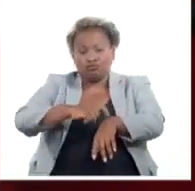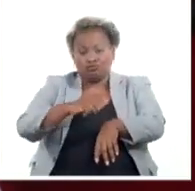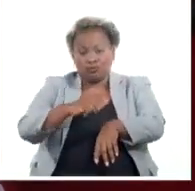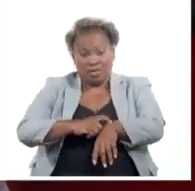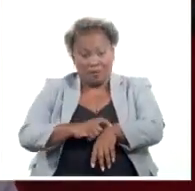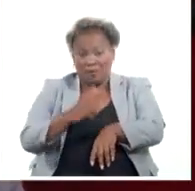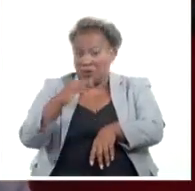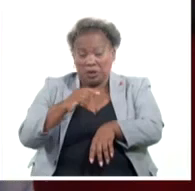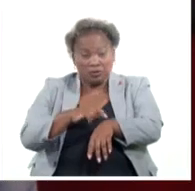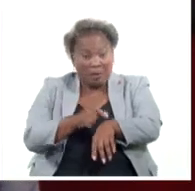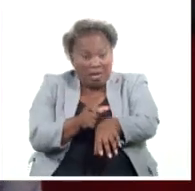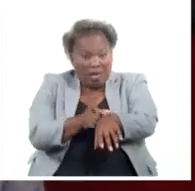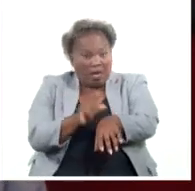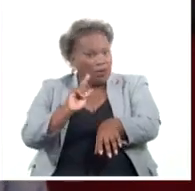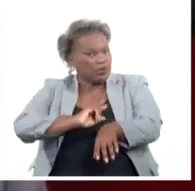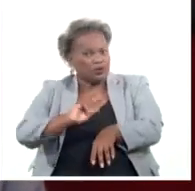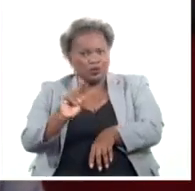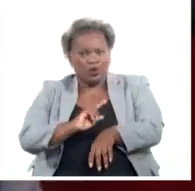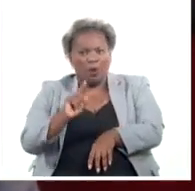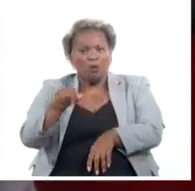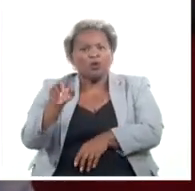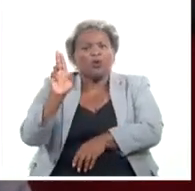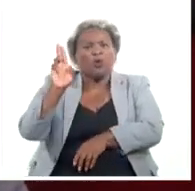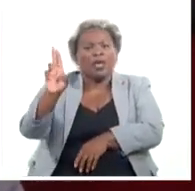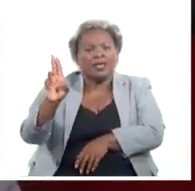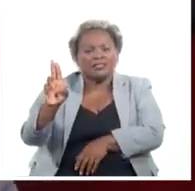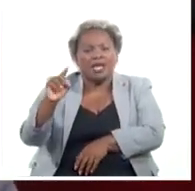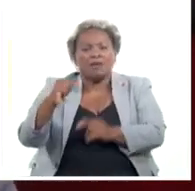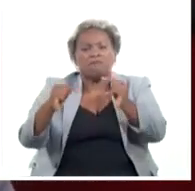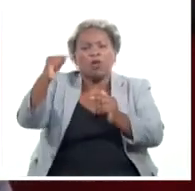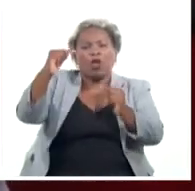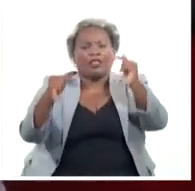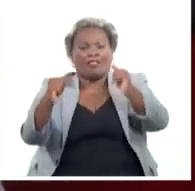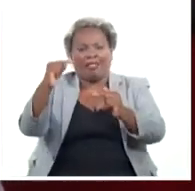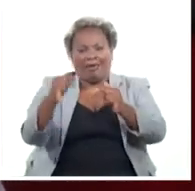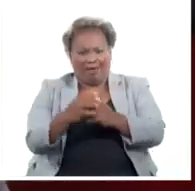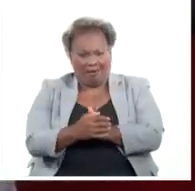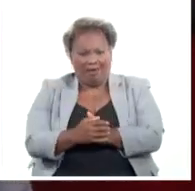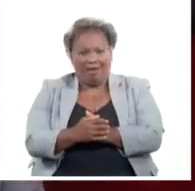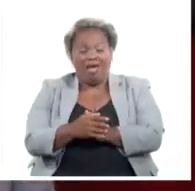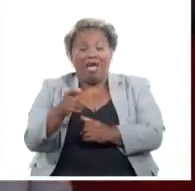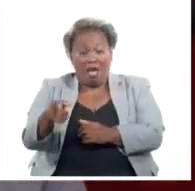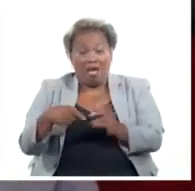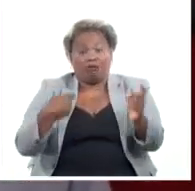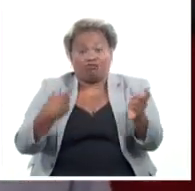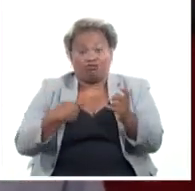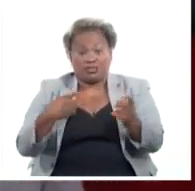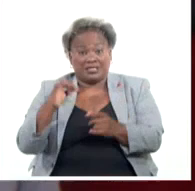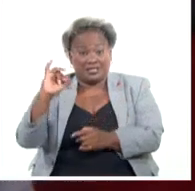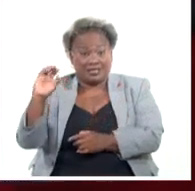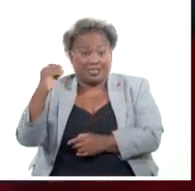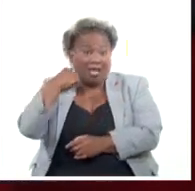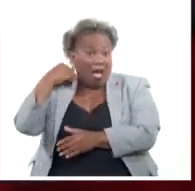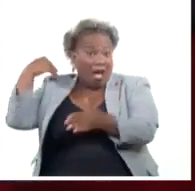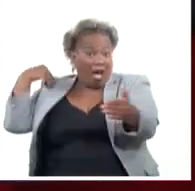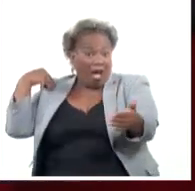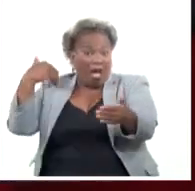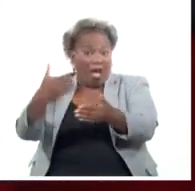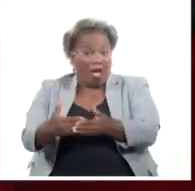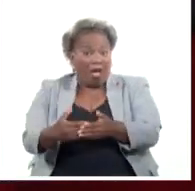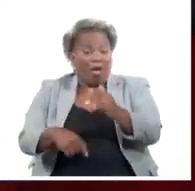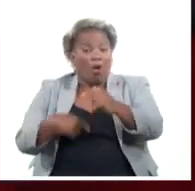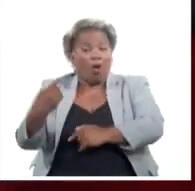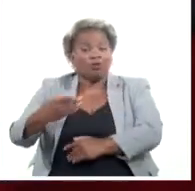mide por el reloj, sino por las urgencias que provoca el desgaste tras una dura lucha de más de 60 años contra un